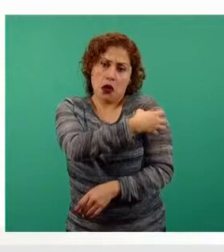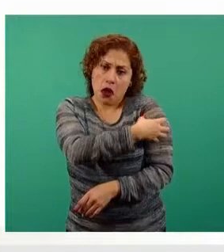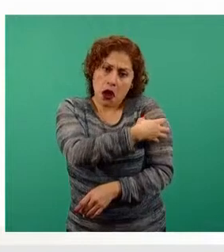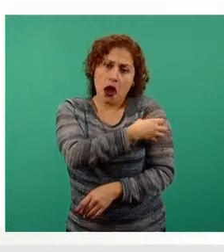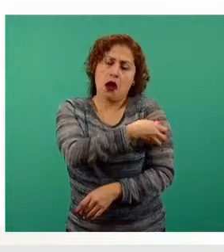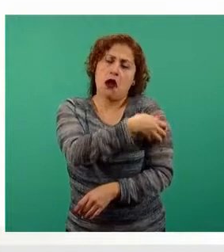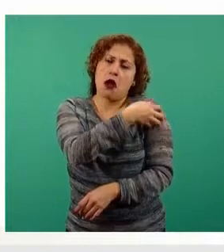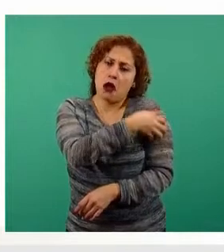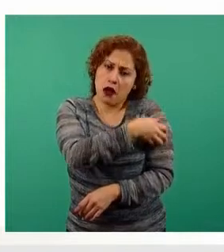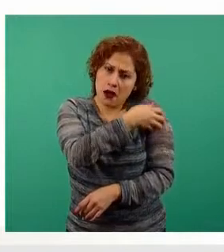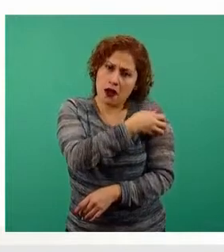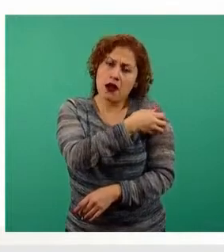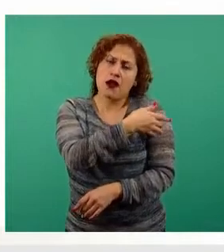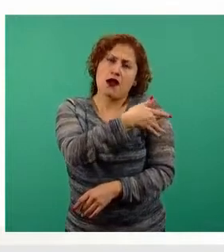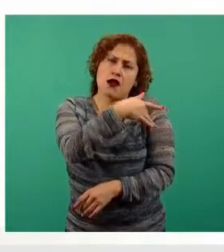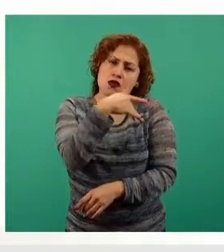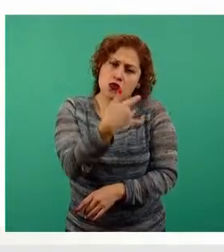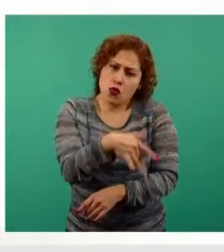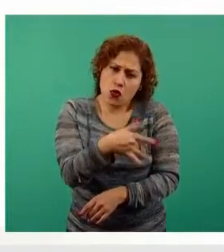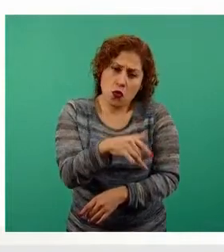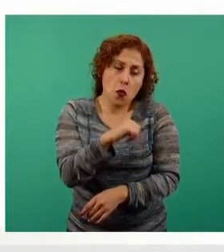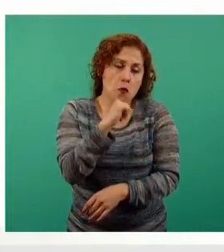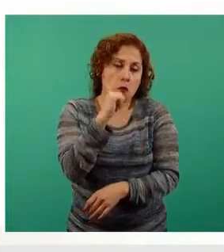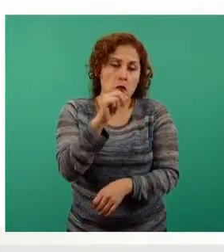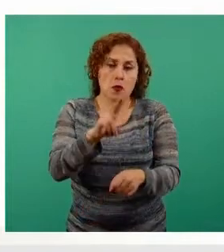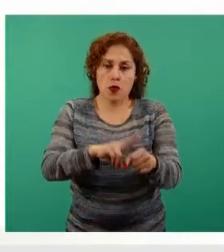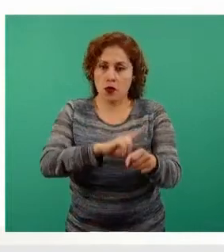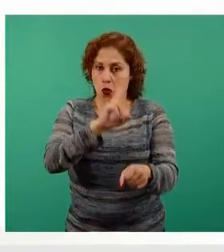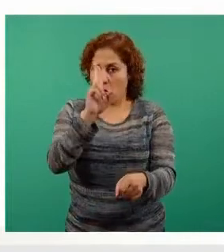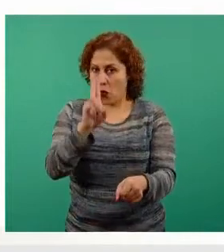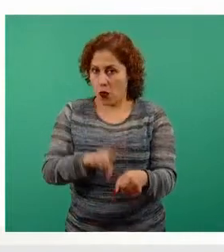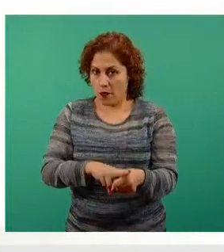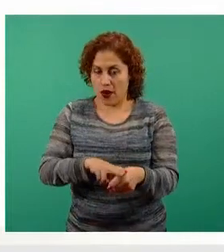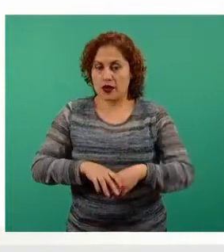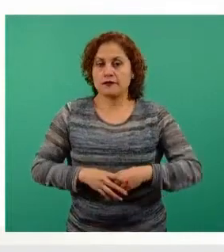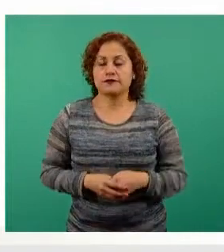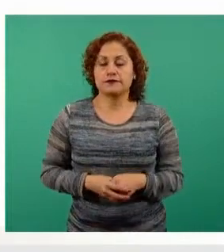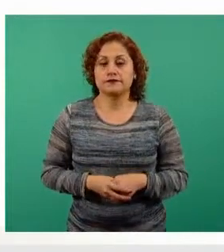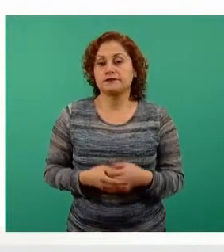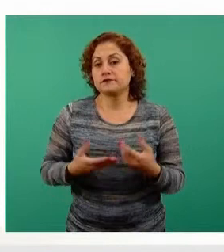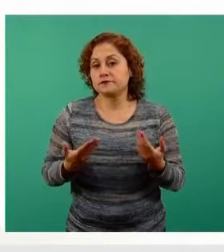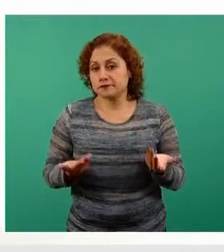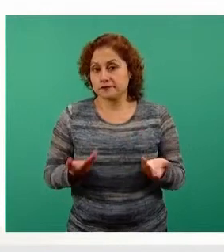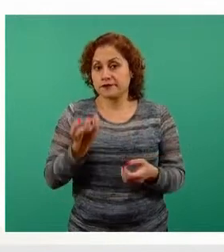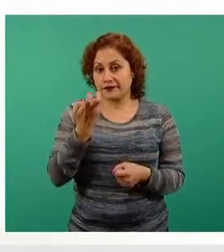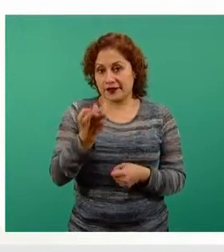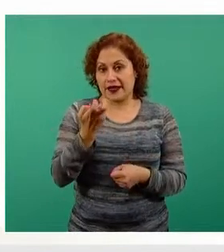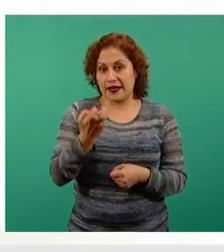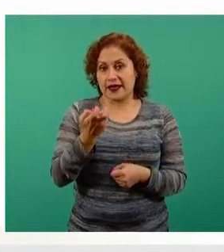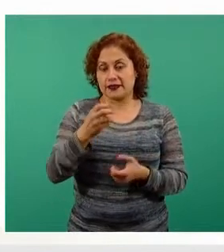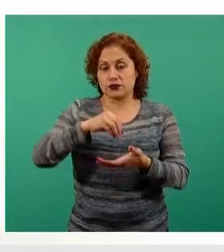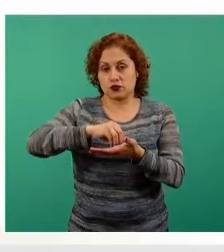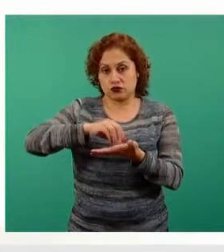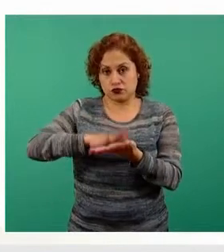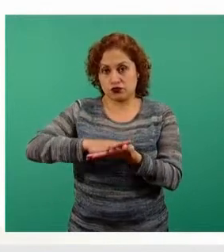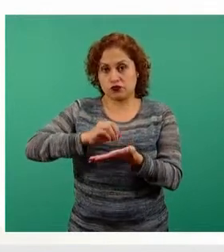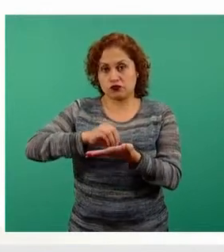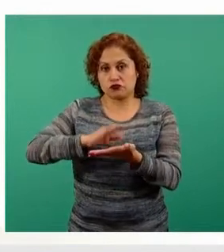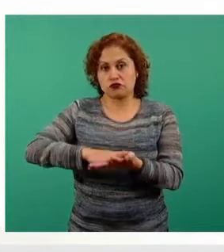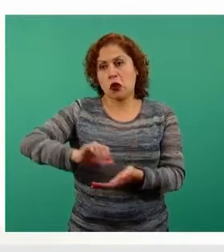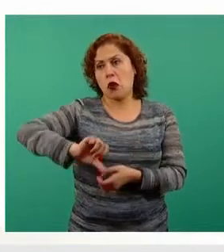las personas reportan cuando tienen la colocación de una vacuna, y esto se ve prácticamente con todas las